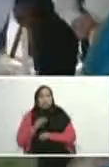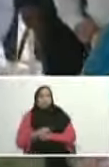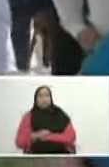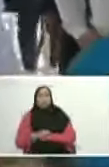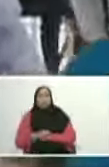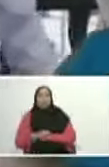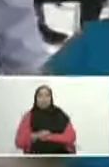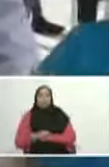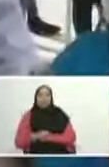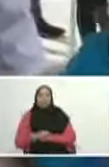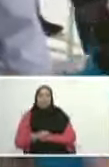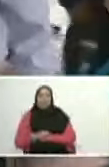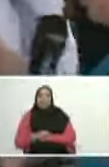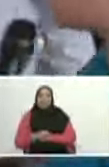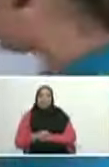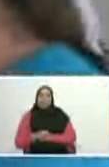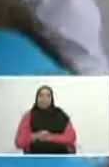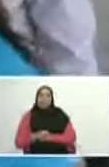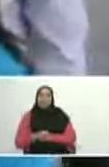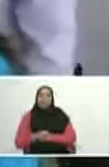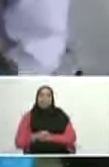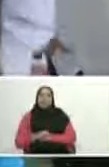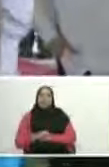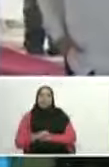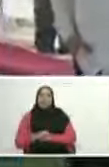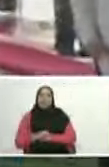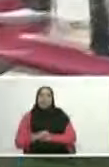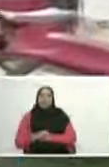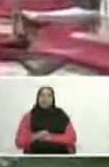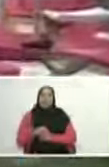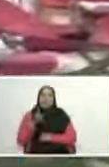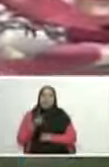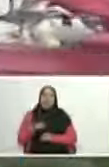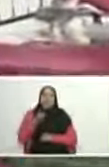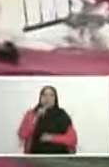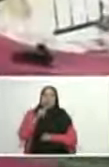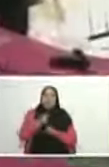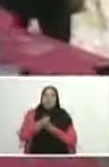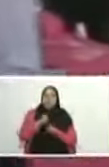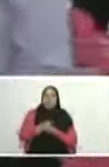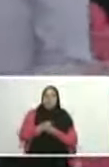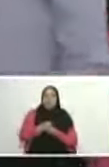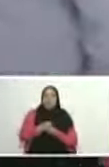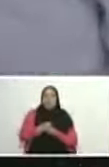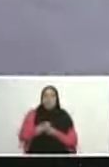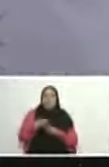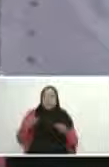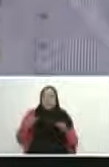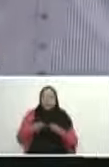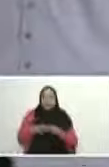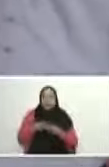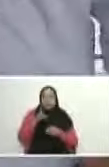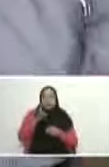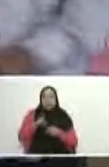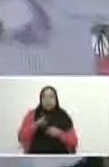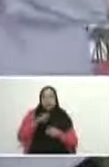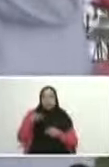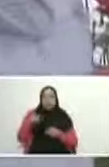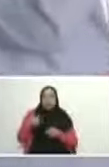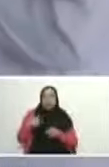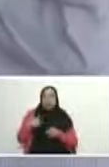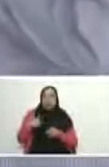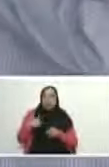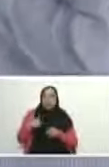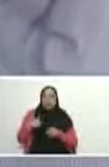es, presidente. También tenemos por acá no solo esta atención, sino también vamos a tener equipos de eco que